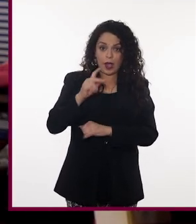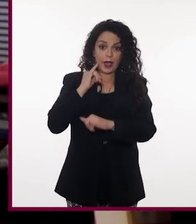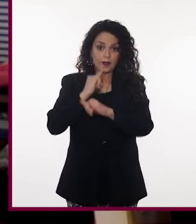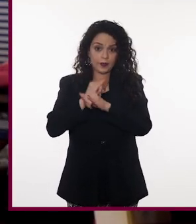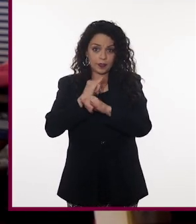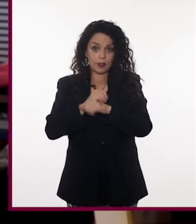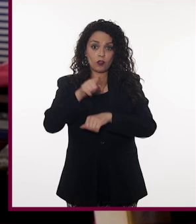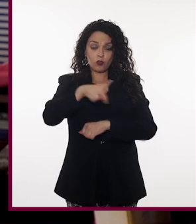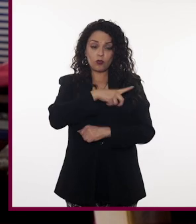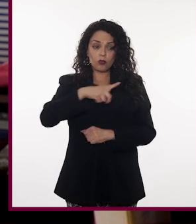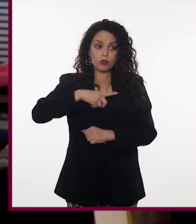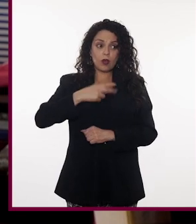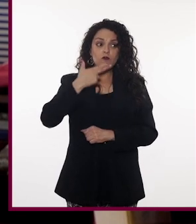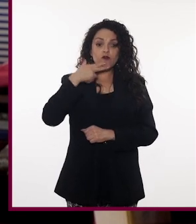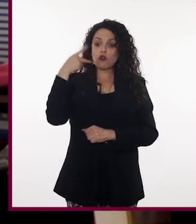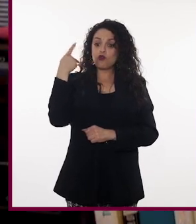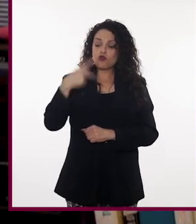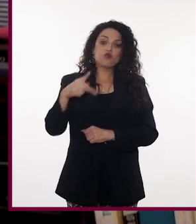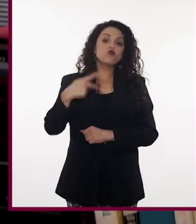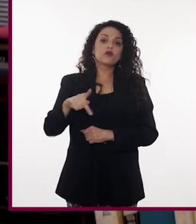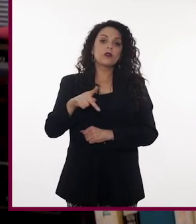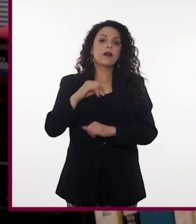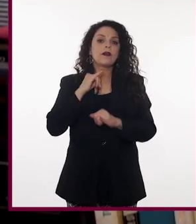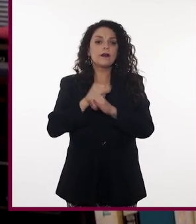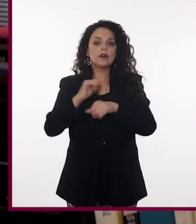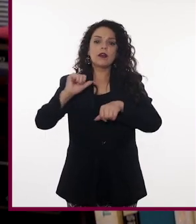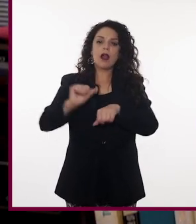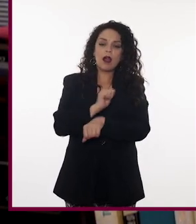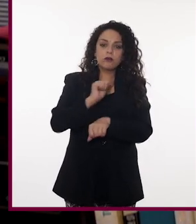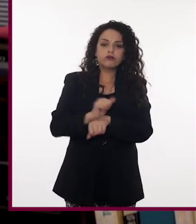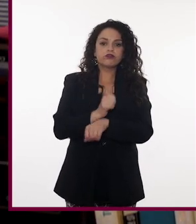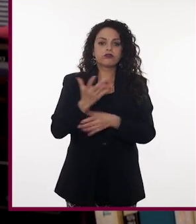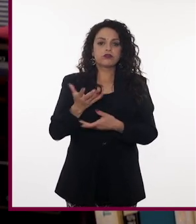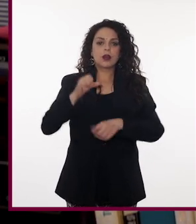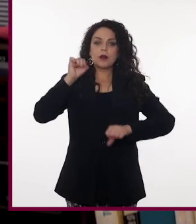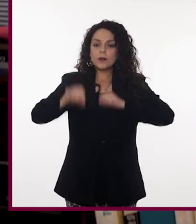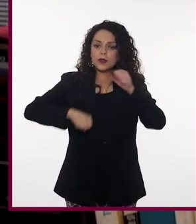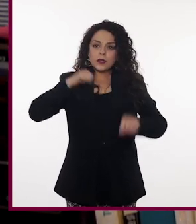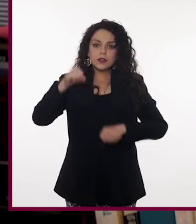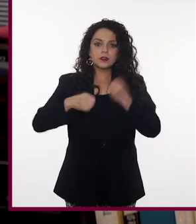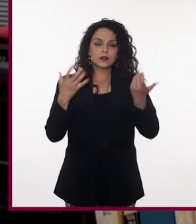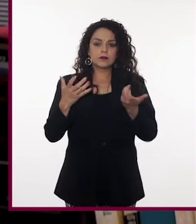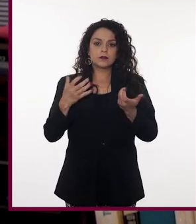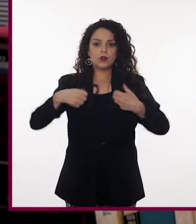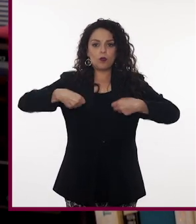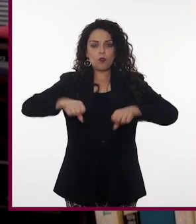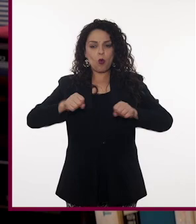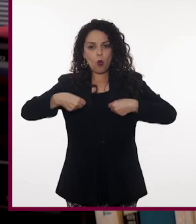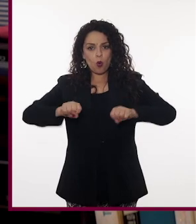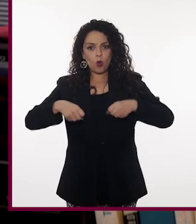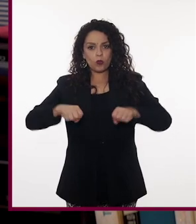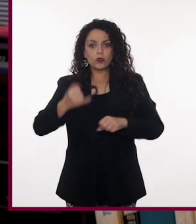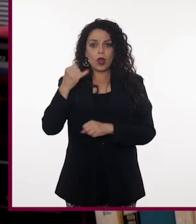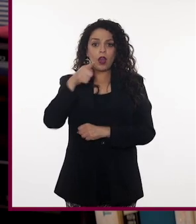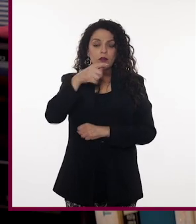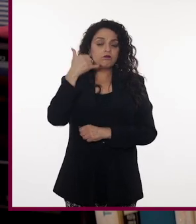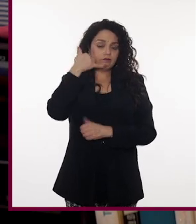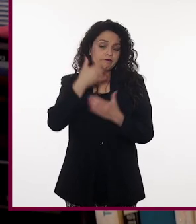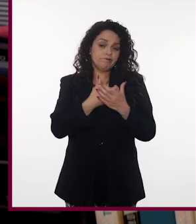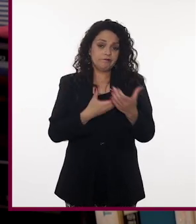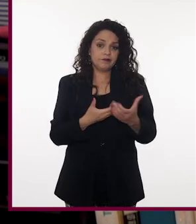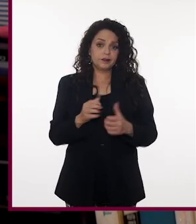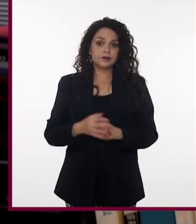tú tienes que utilizar tus propios medios. Auto, bici, moto, además de tu teléfono